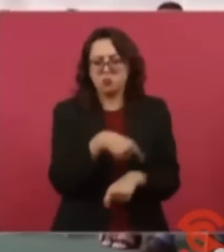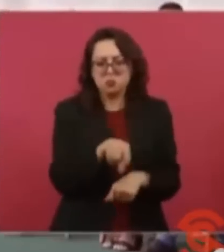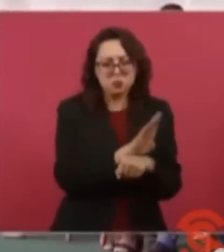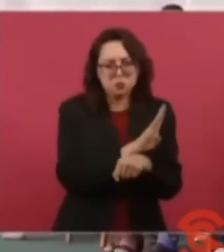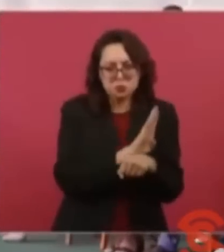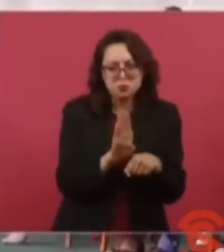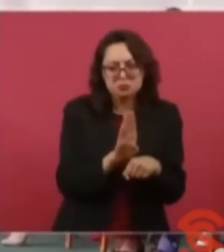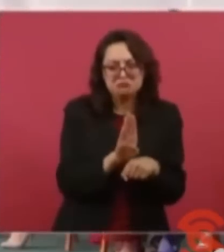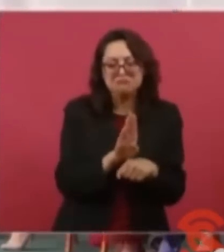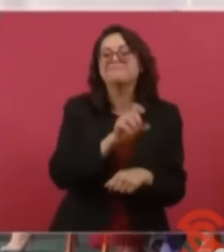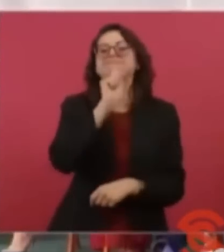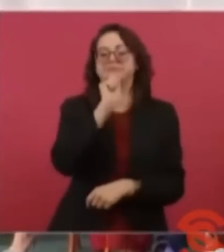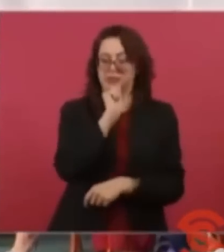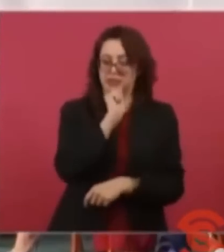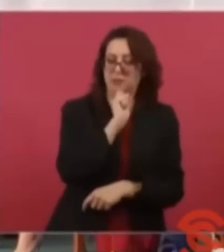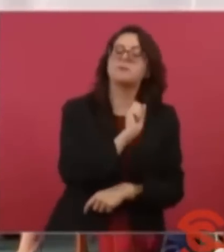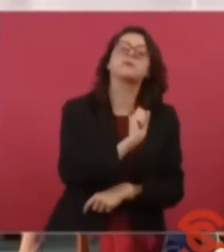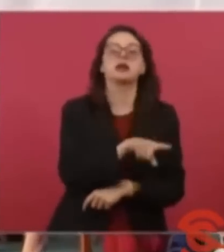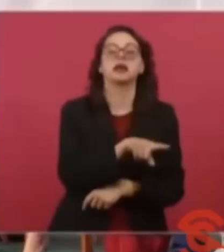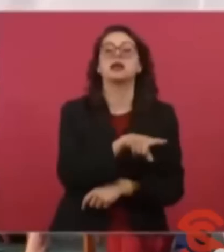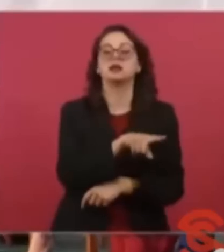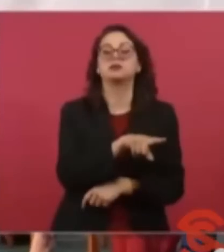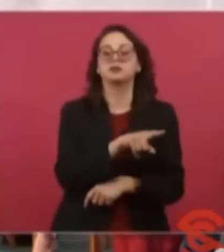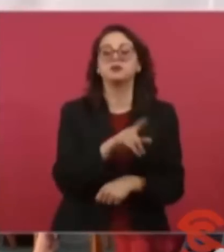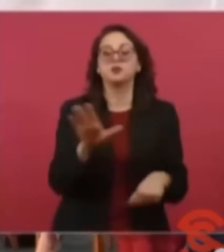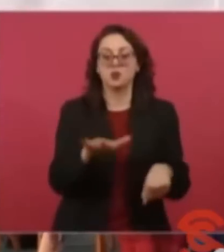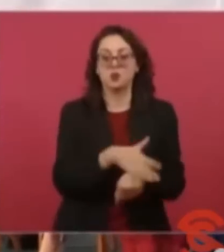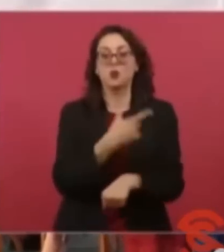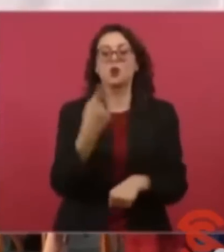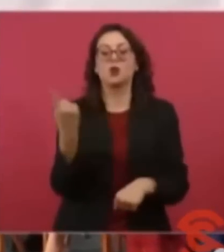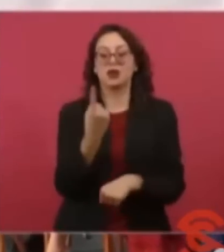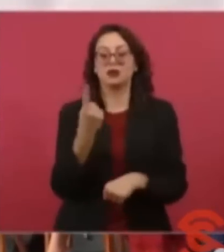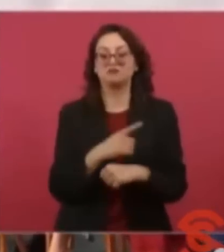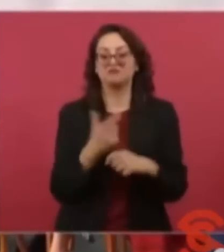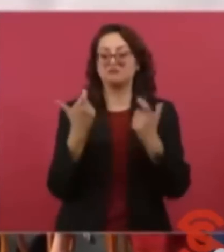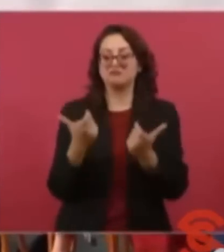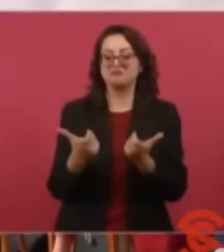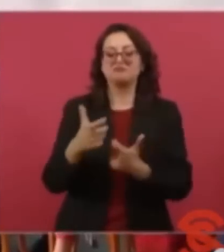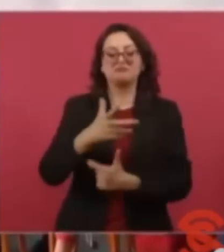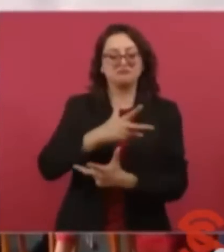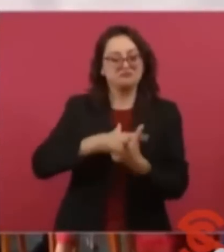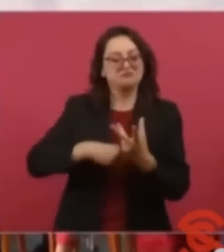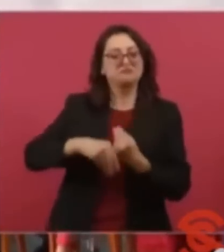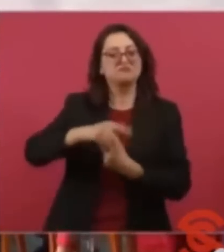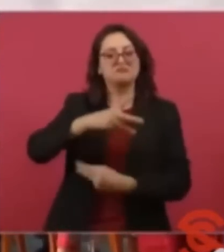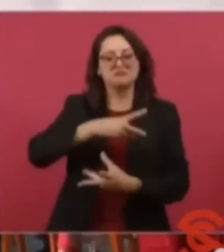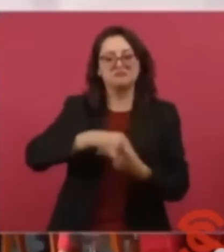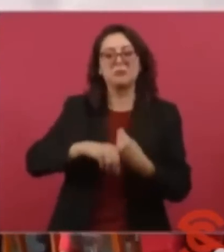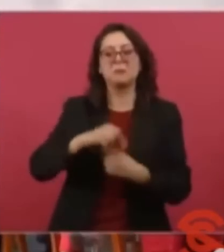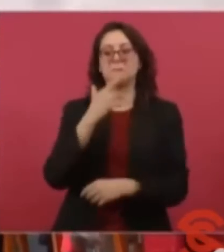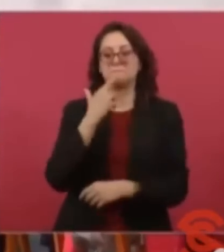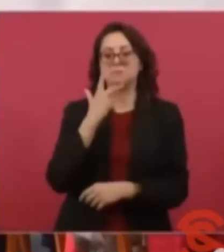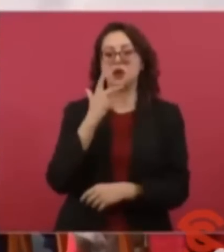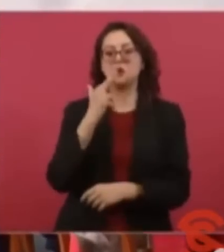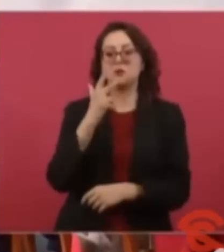beneficiado, porque nuestra política económica ha mejorado el